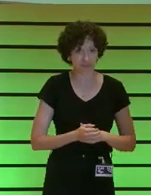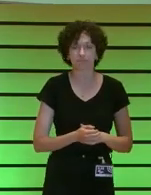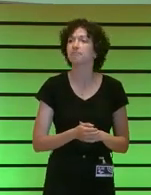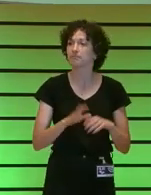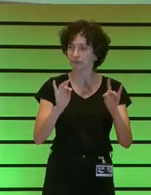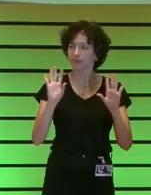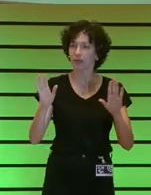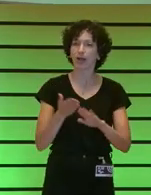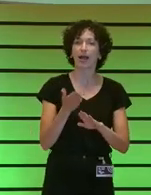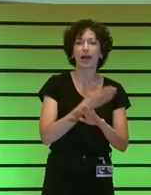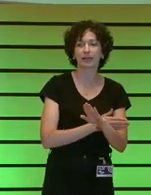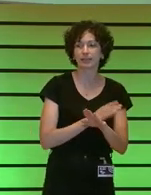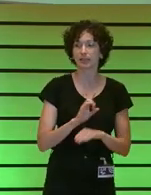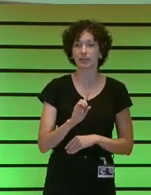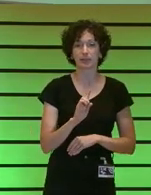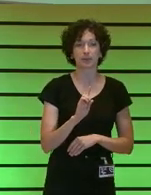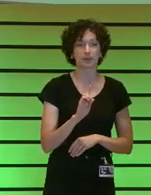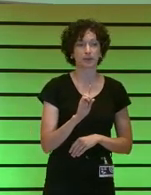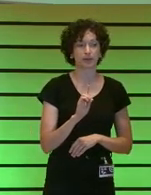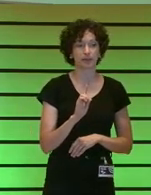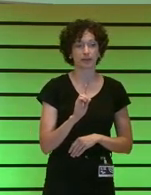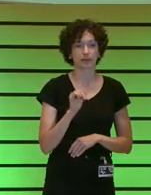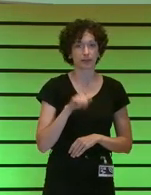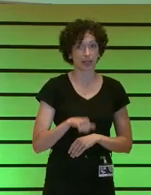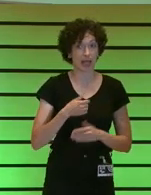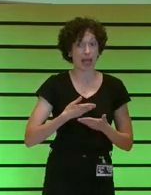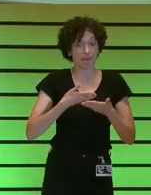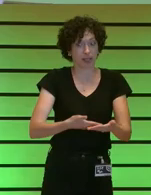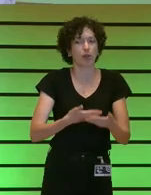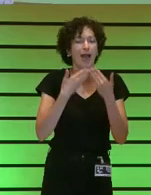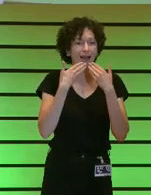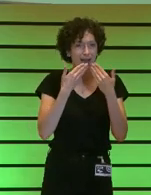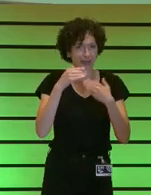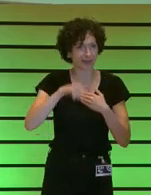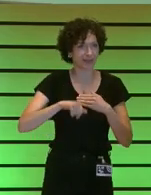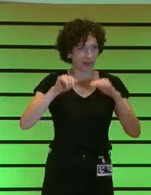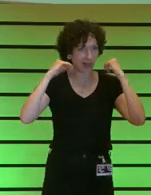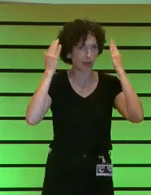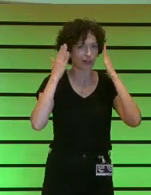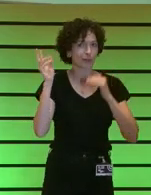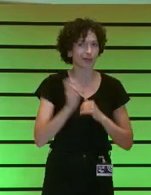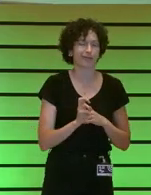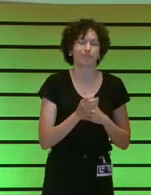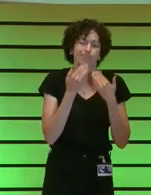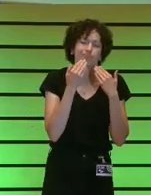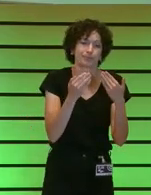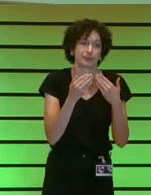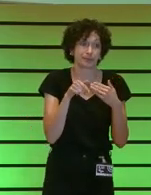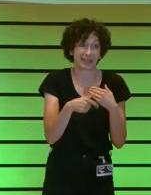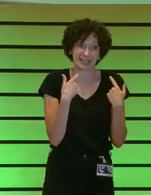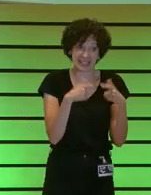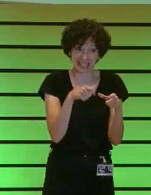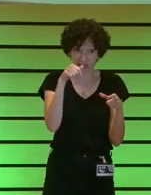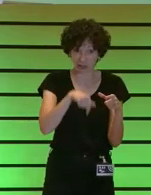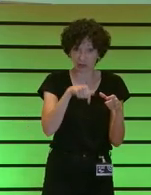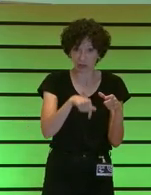a ello déjame antes que amanezca Vanessa Déjame la invitación por estar aquí en este congreso a un sector que como ya